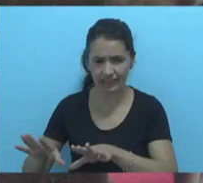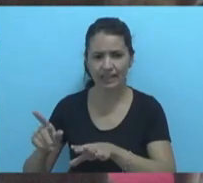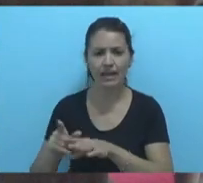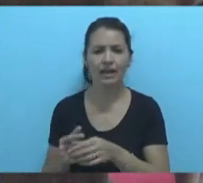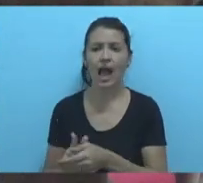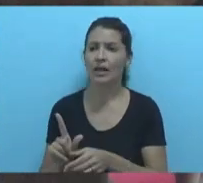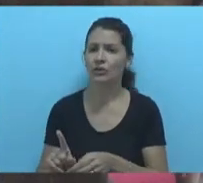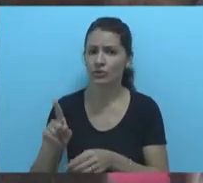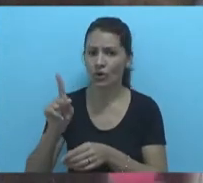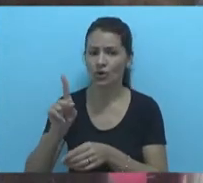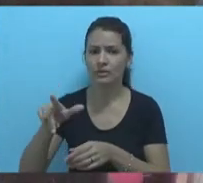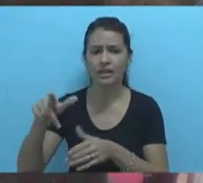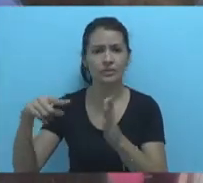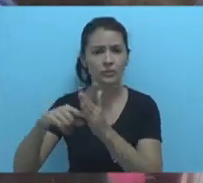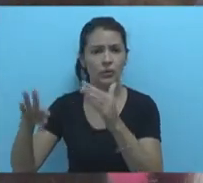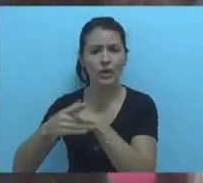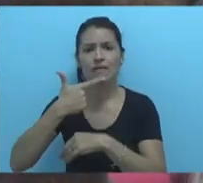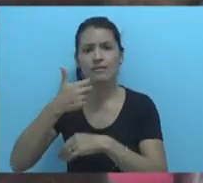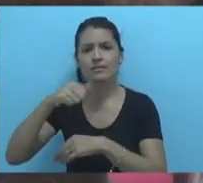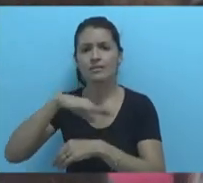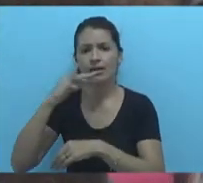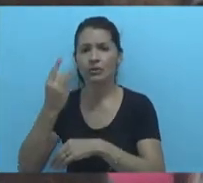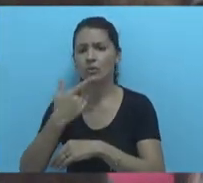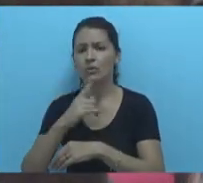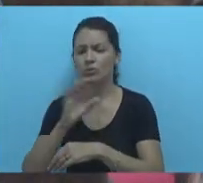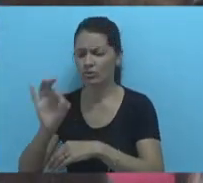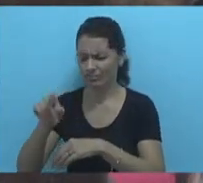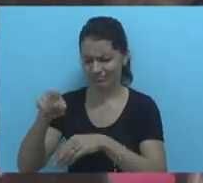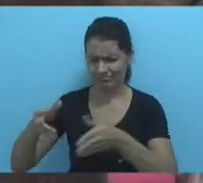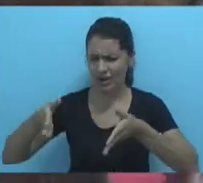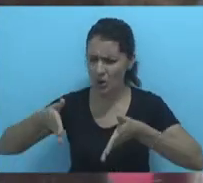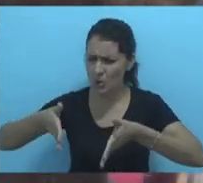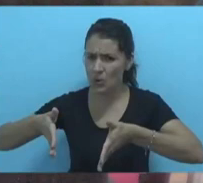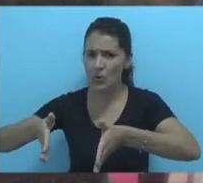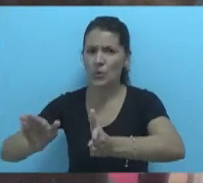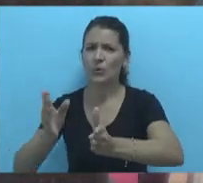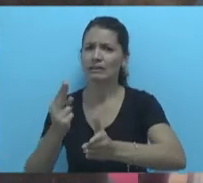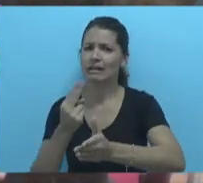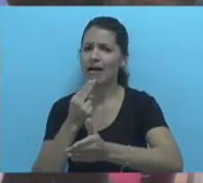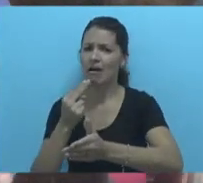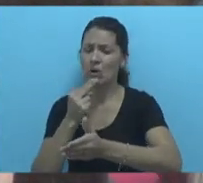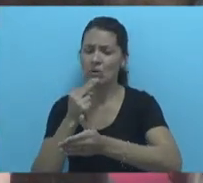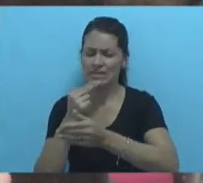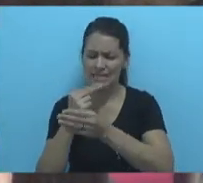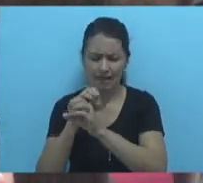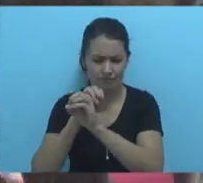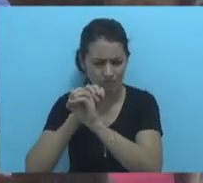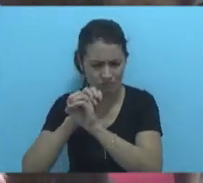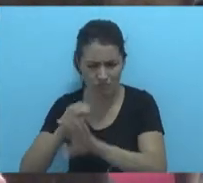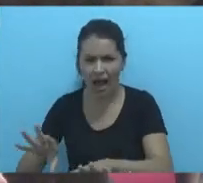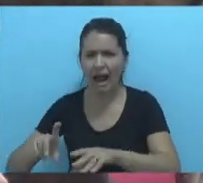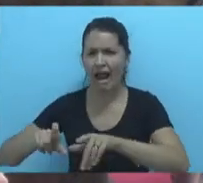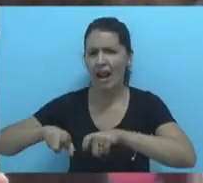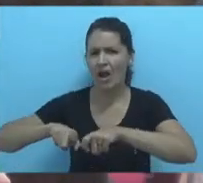por la grave situación y el estado de total y absoluto abandono